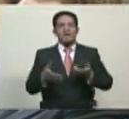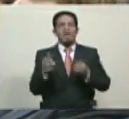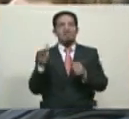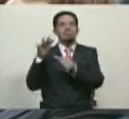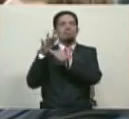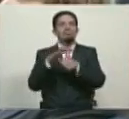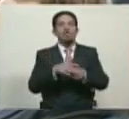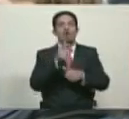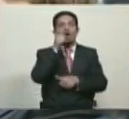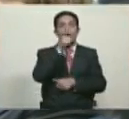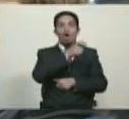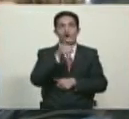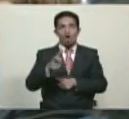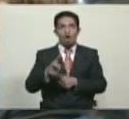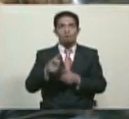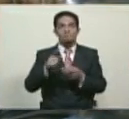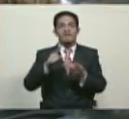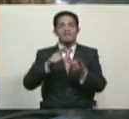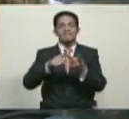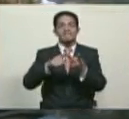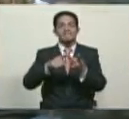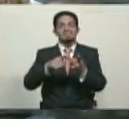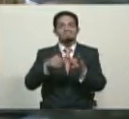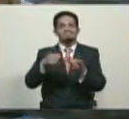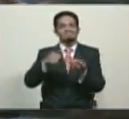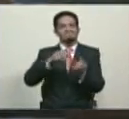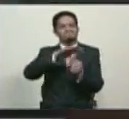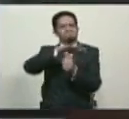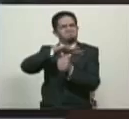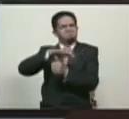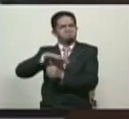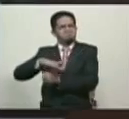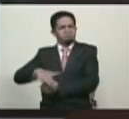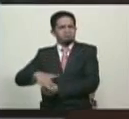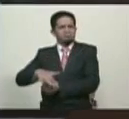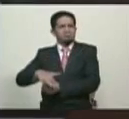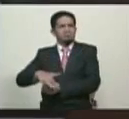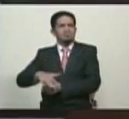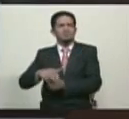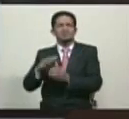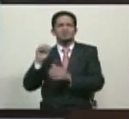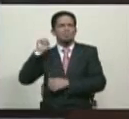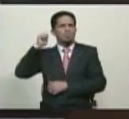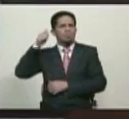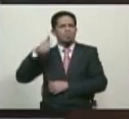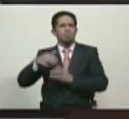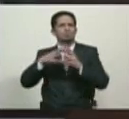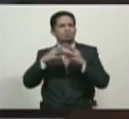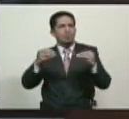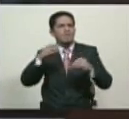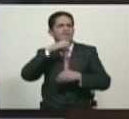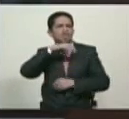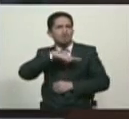y lo llevó a la más trágica humillación que ha podido recibir en toda la historia de la